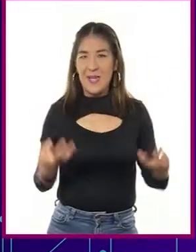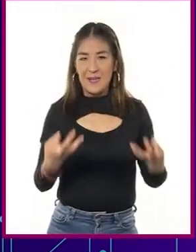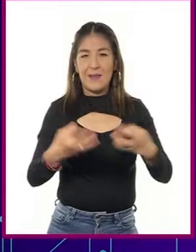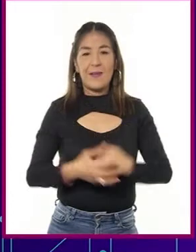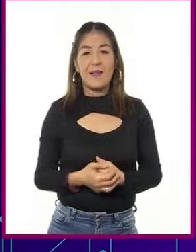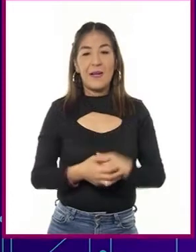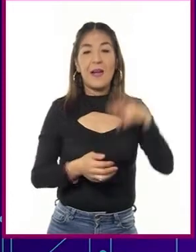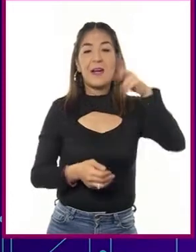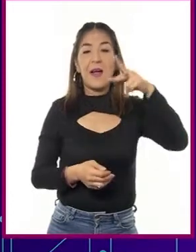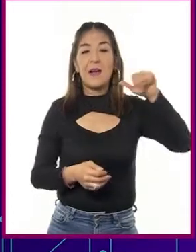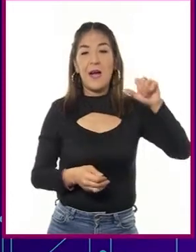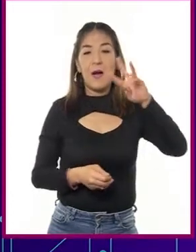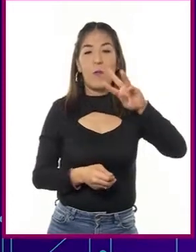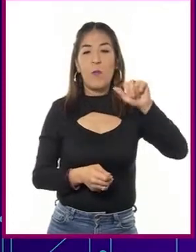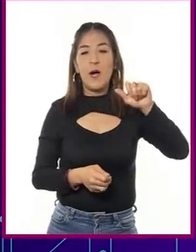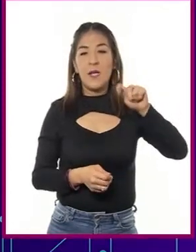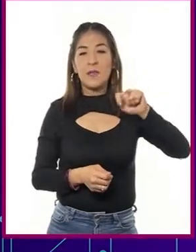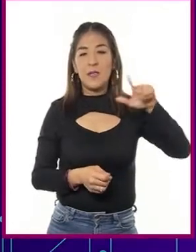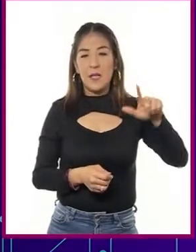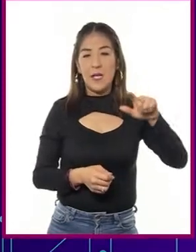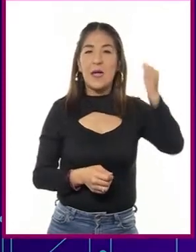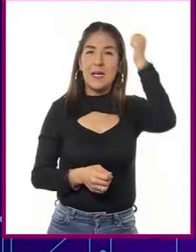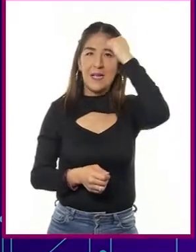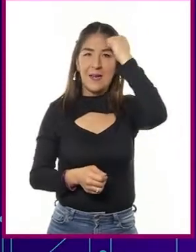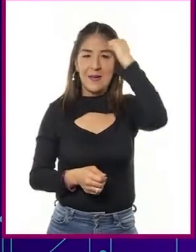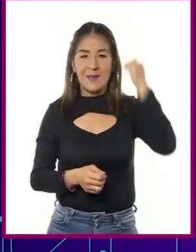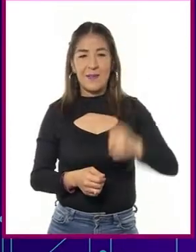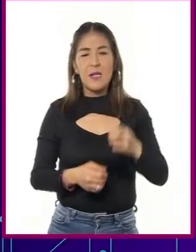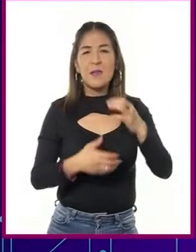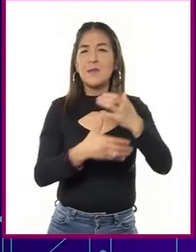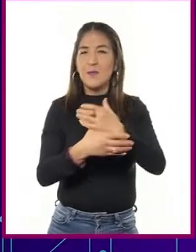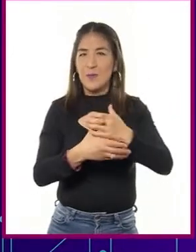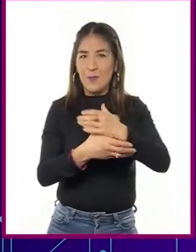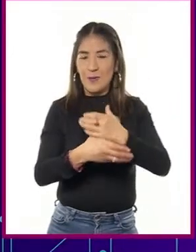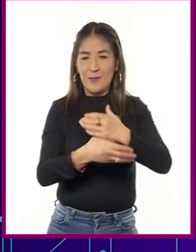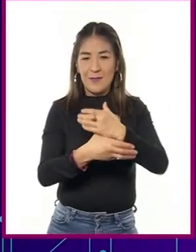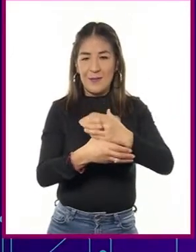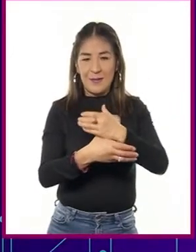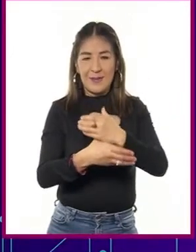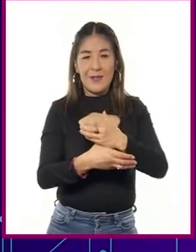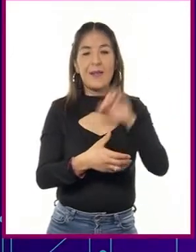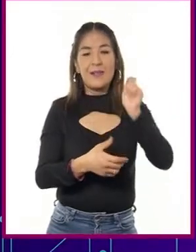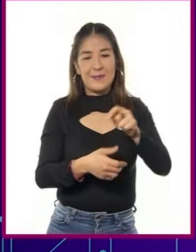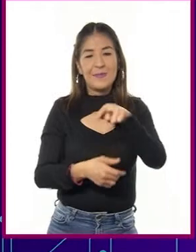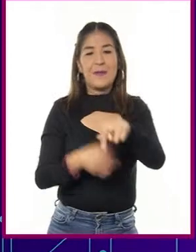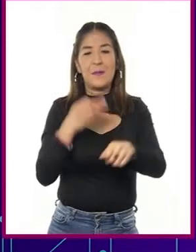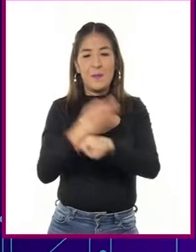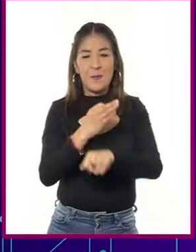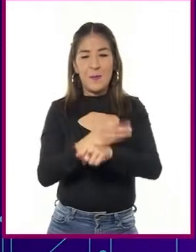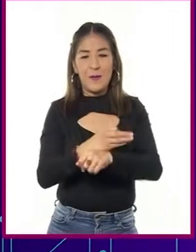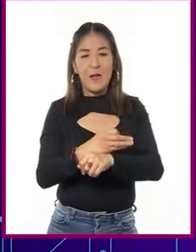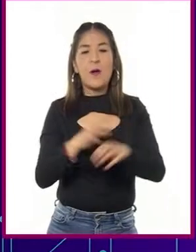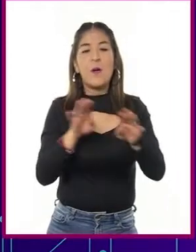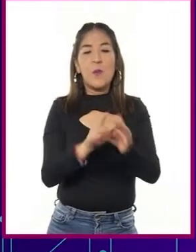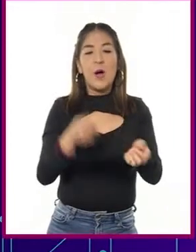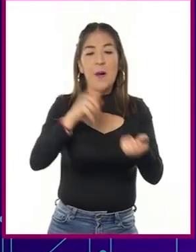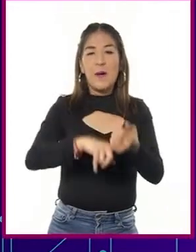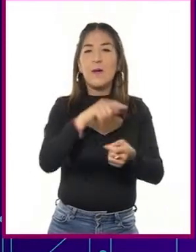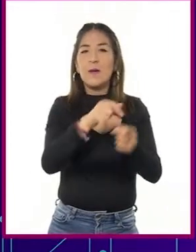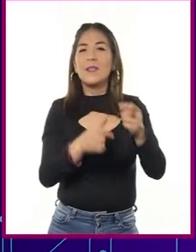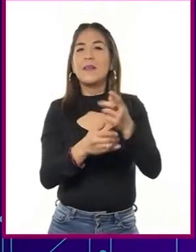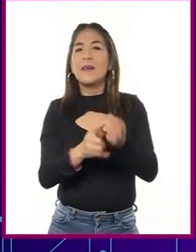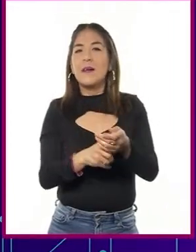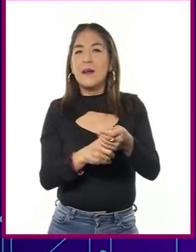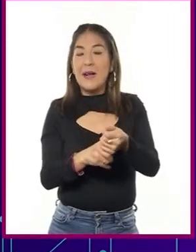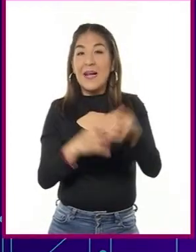y cacahuatl, que se denomina cacao, es decir, cacao de la tierra, y es porque la vaina de sus semillas